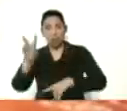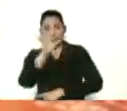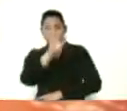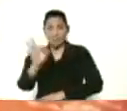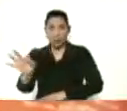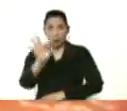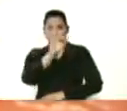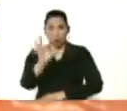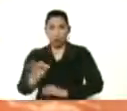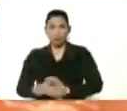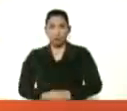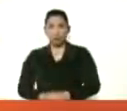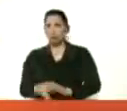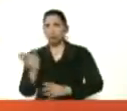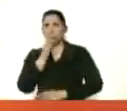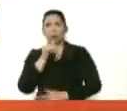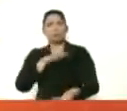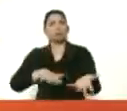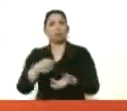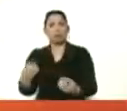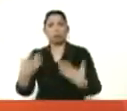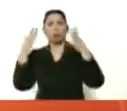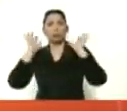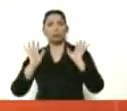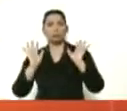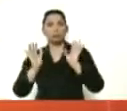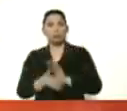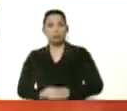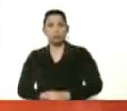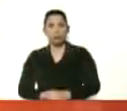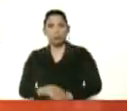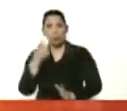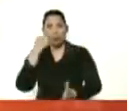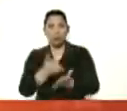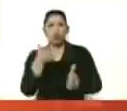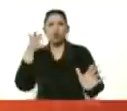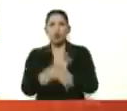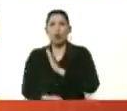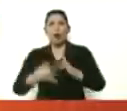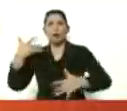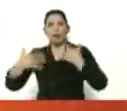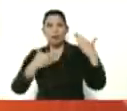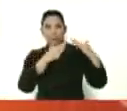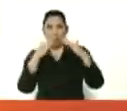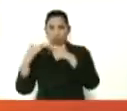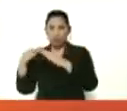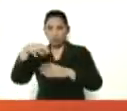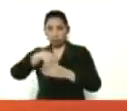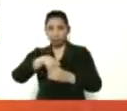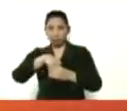12% no le ve riesgo. Fíjate, sobre las actividades en el hogar.